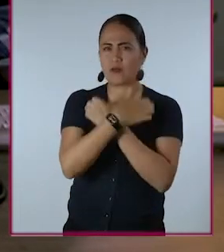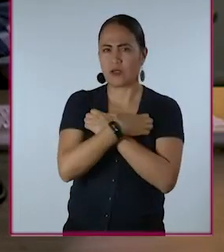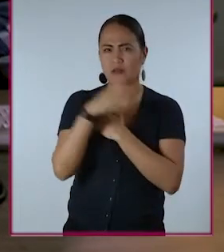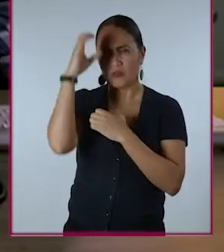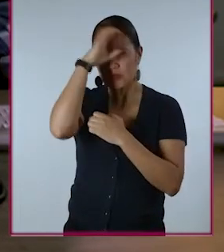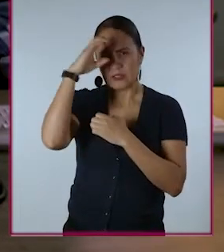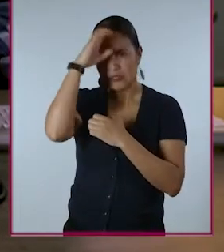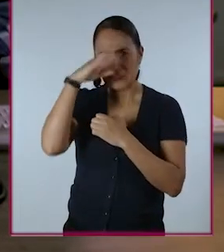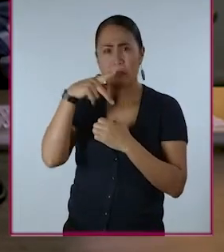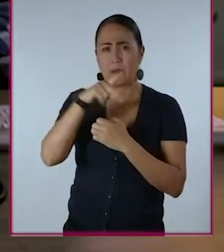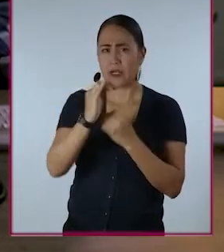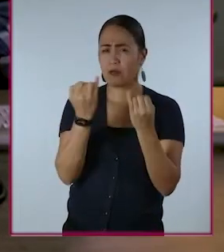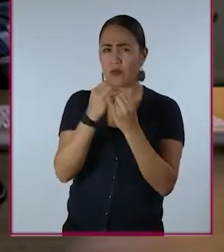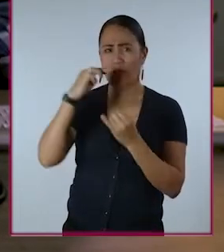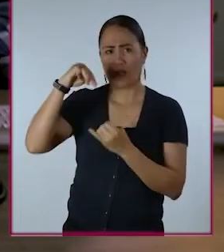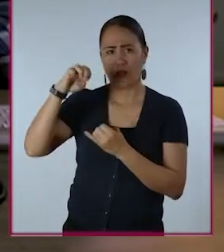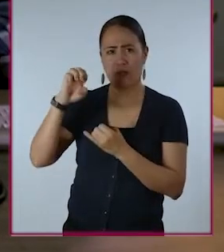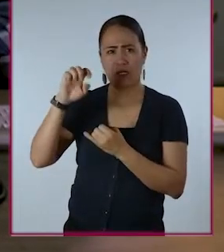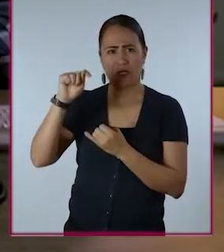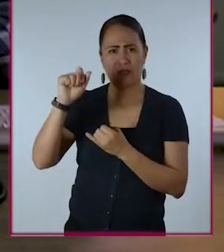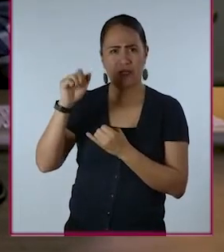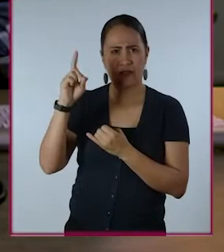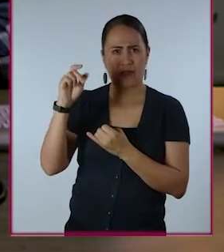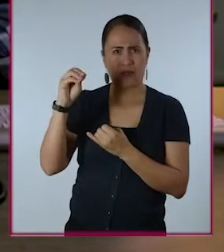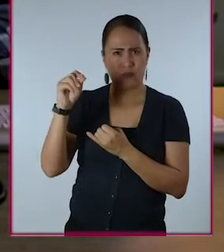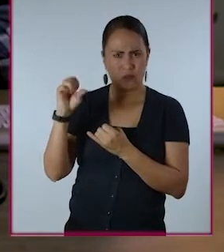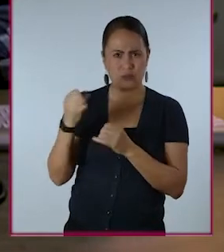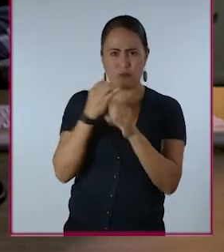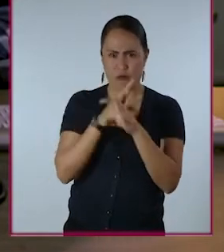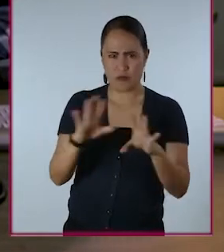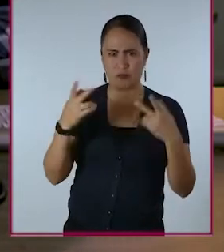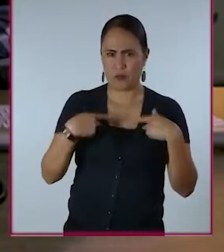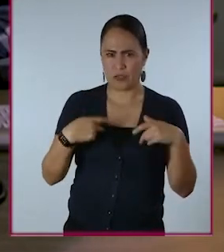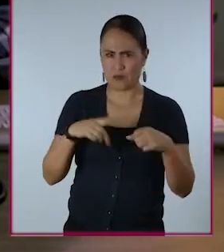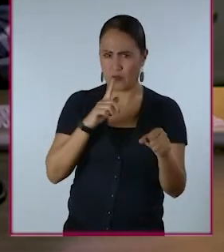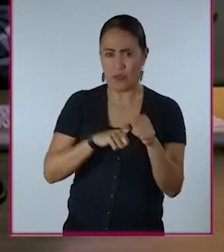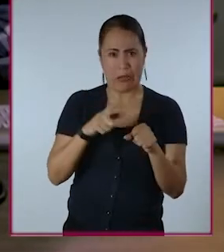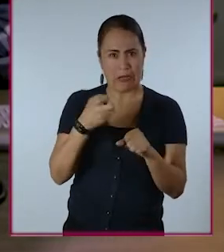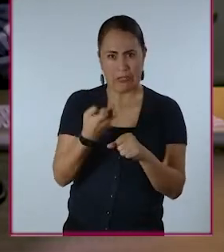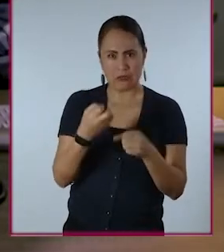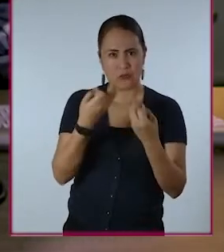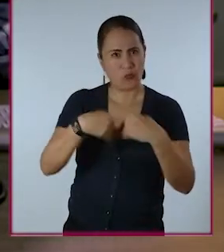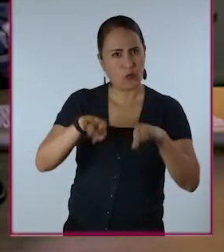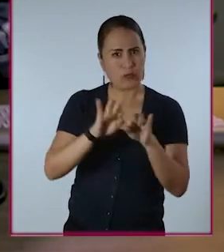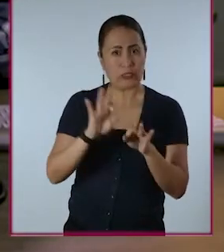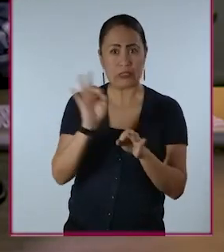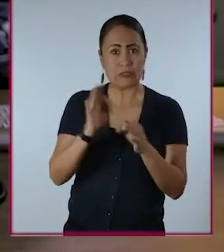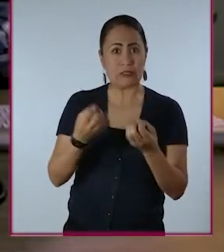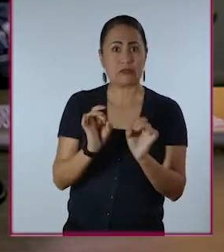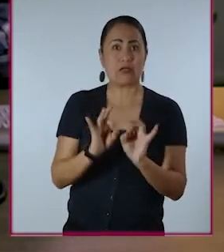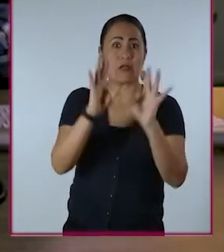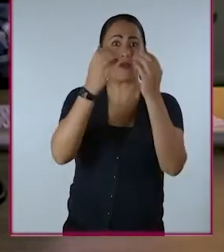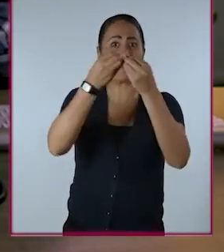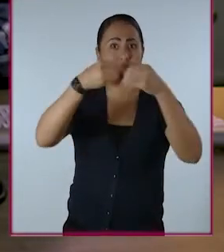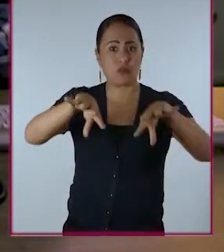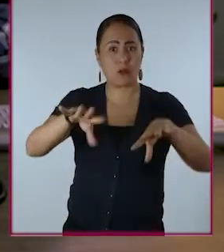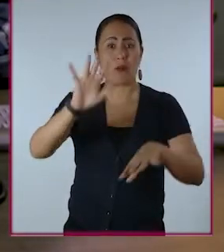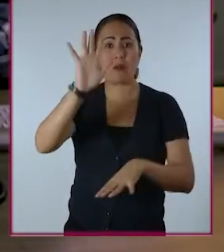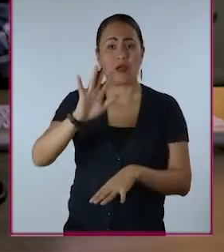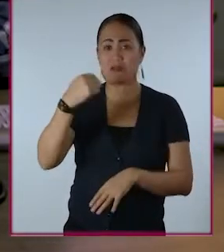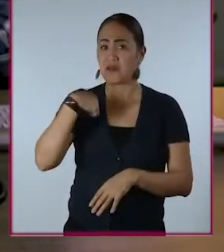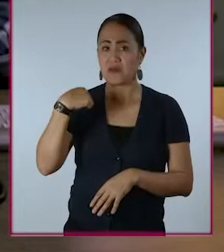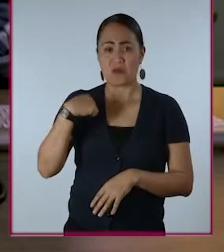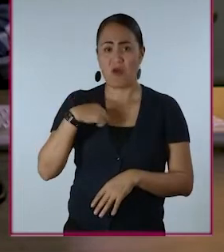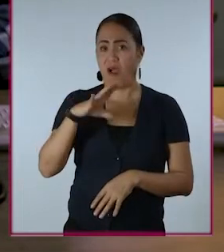ciencia. Pero esto de los metadatos con información confidencial es súper importante. Imagínate si desapareciera, sería como si no